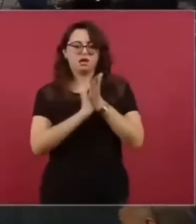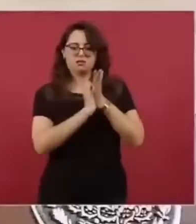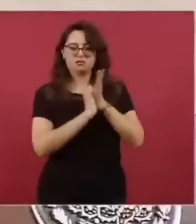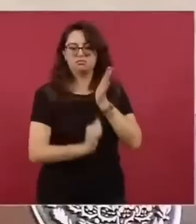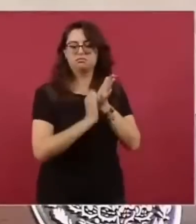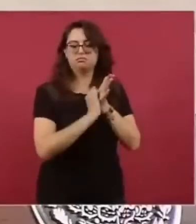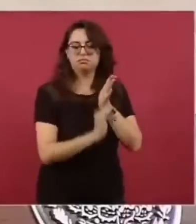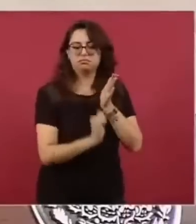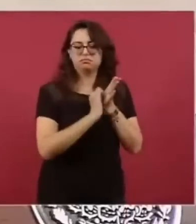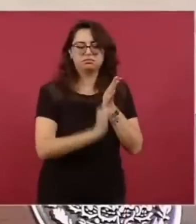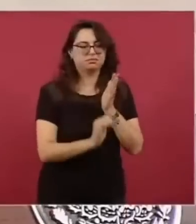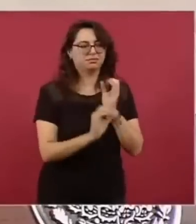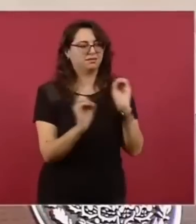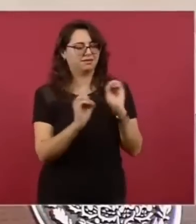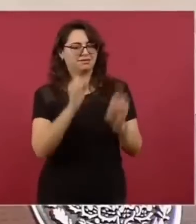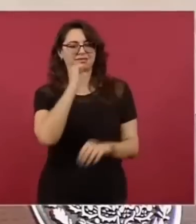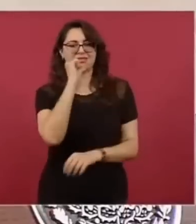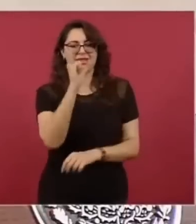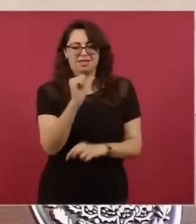¿Cuánto